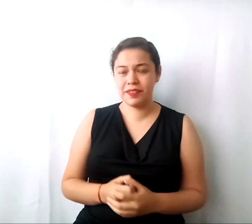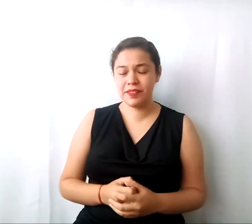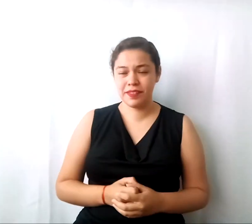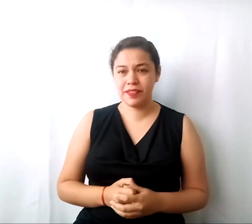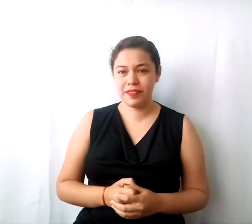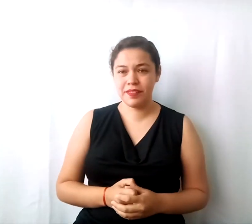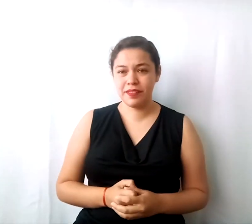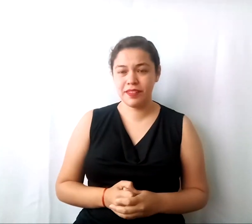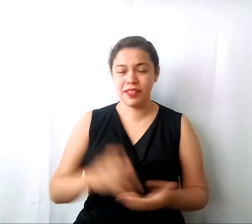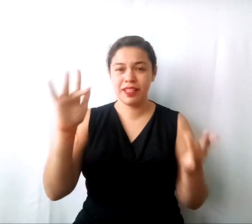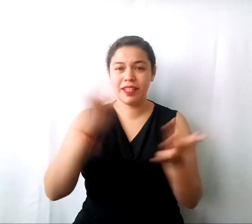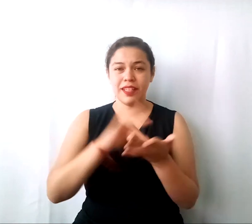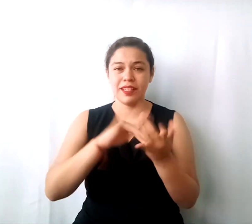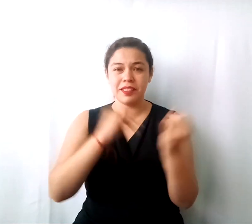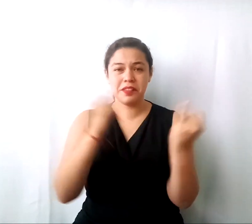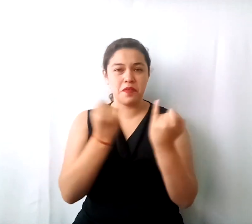Gracias igualmente.